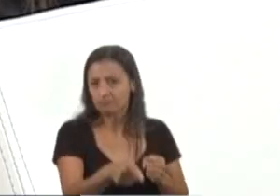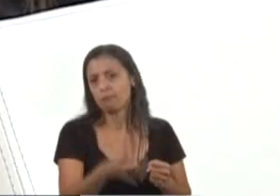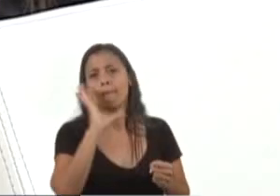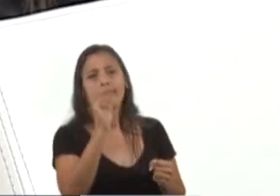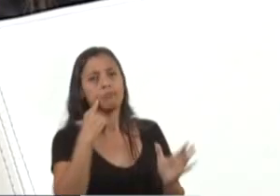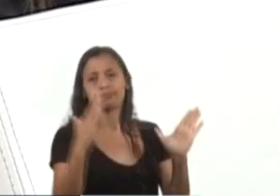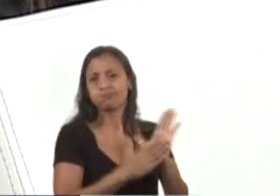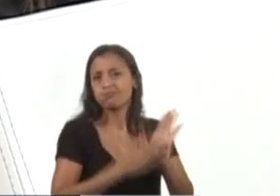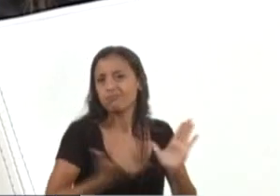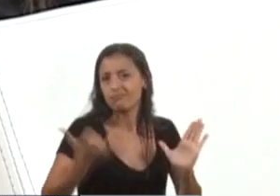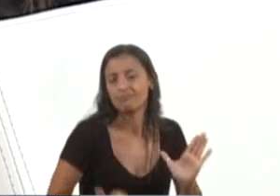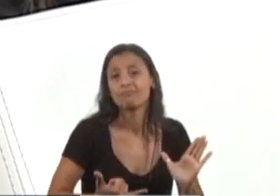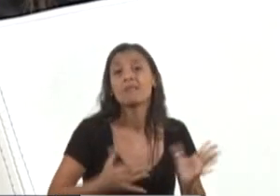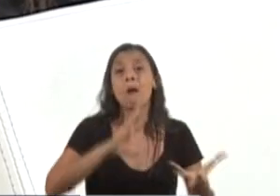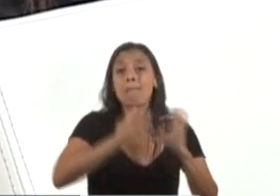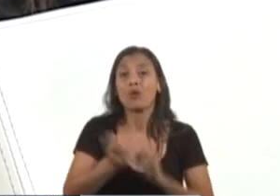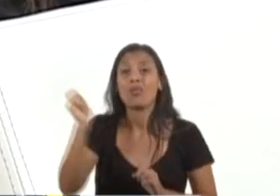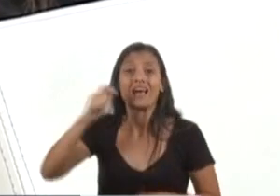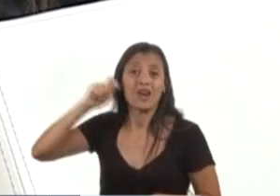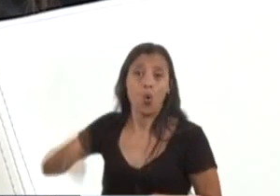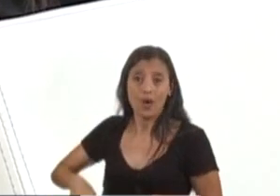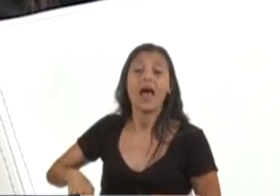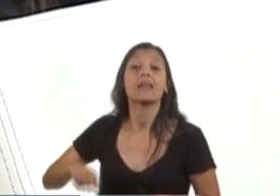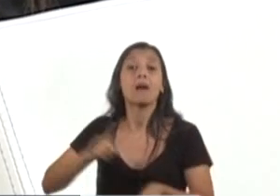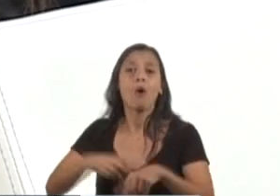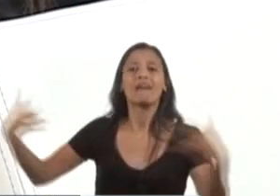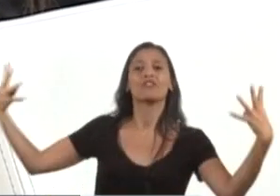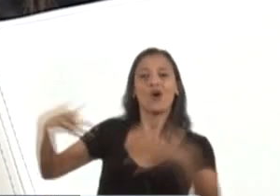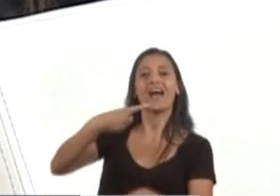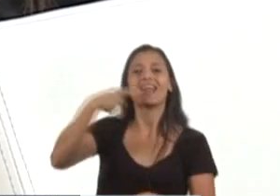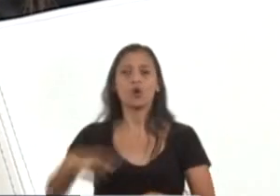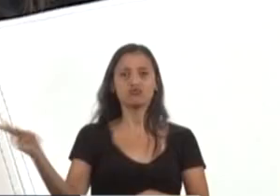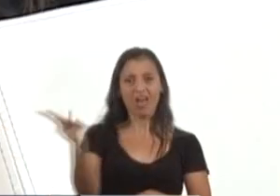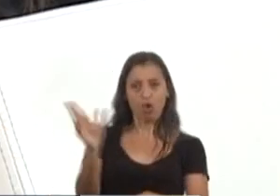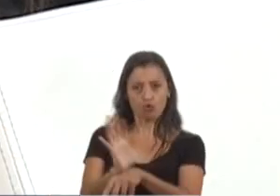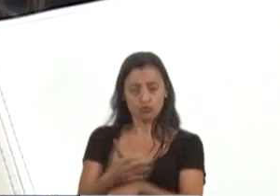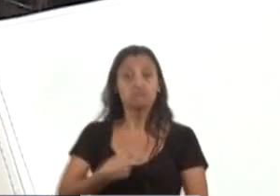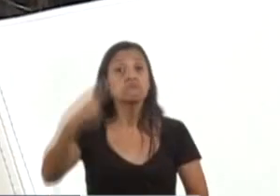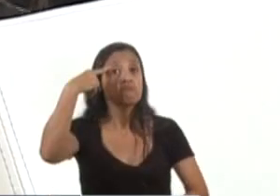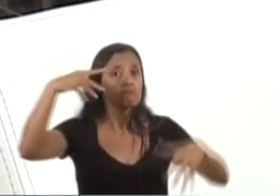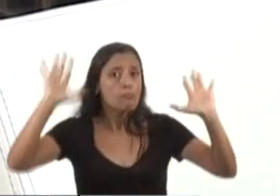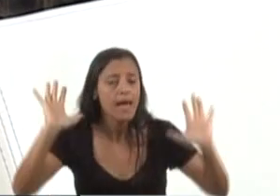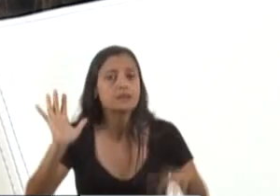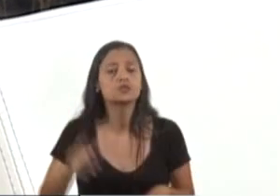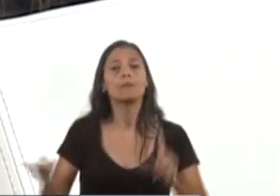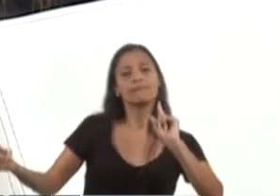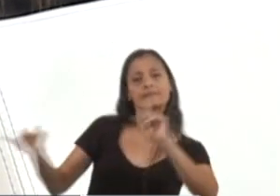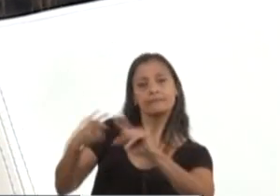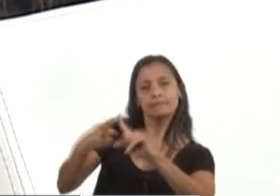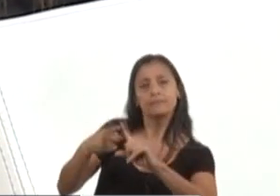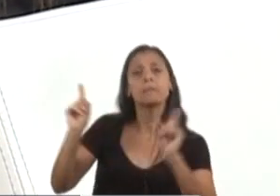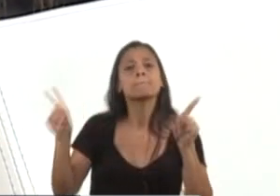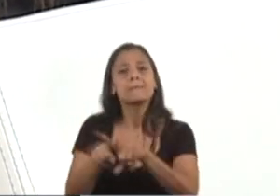perjudica a Ucrania en su pelea con Rusia. Si pensás que las relaciones con Ucrania y con la Unión